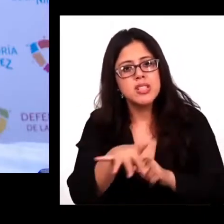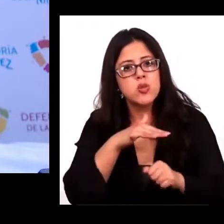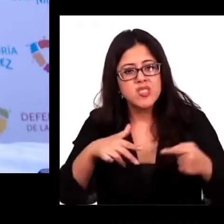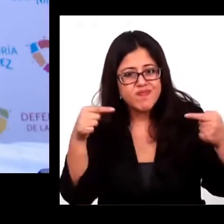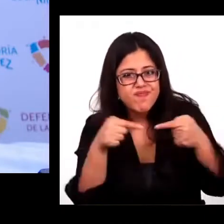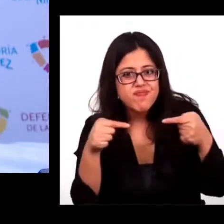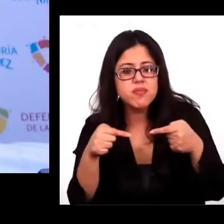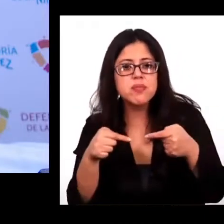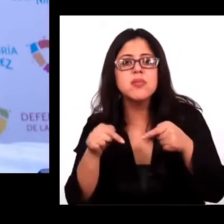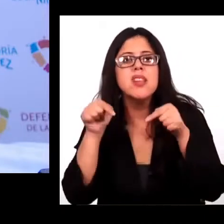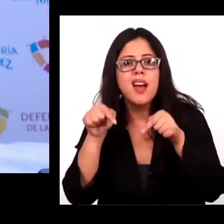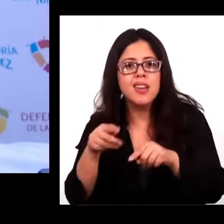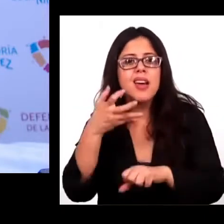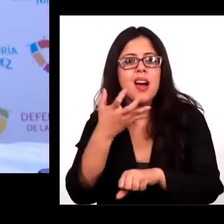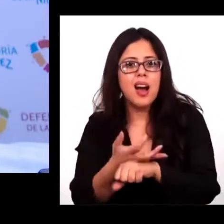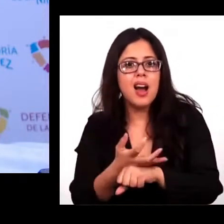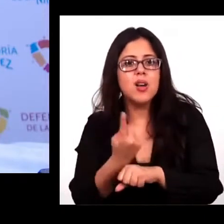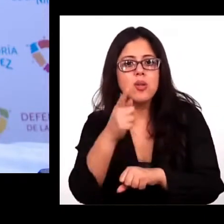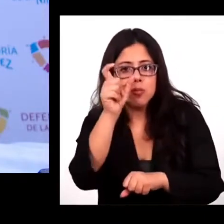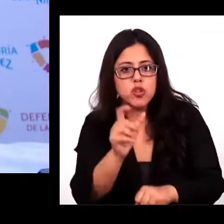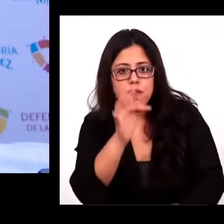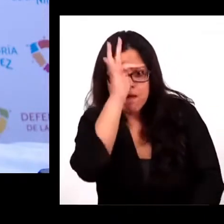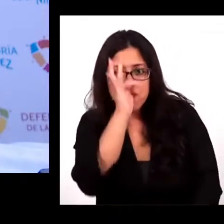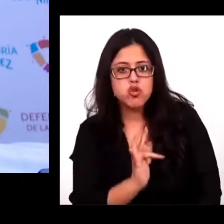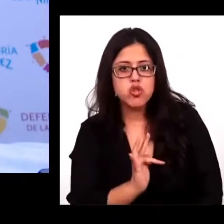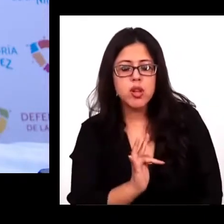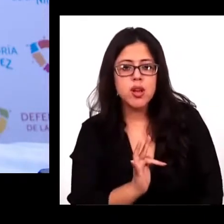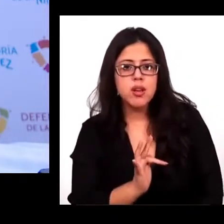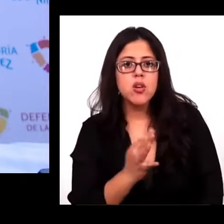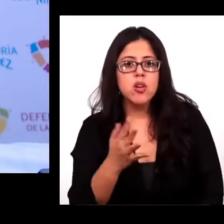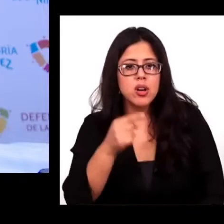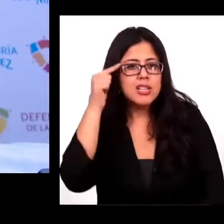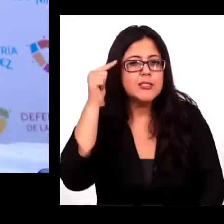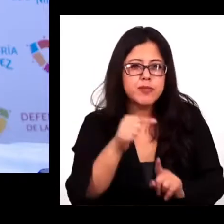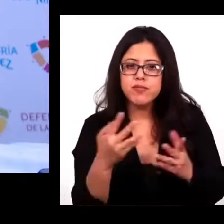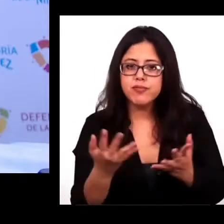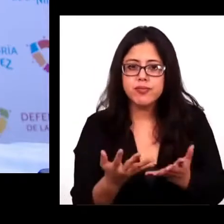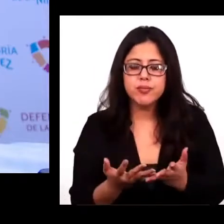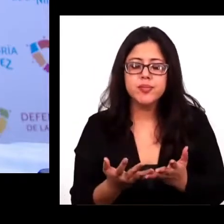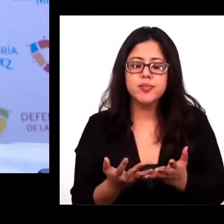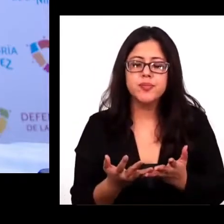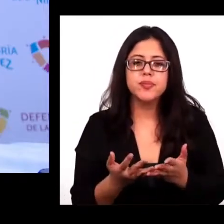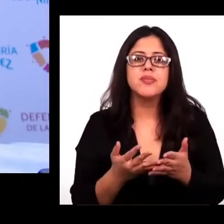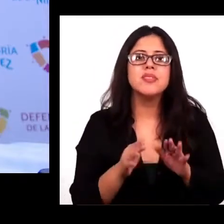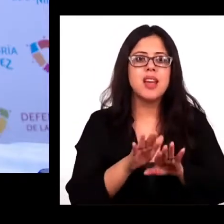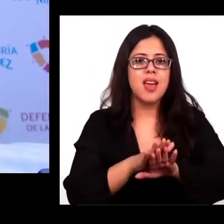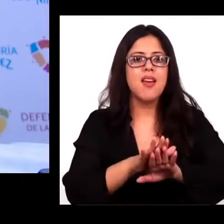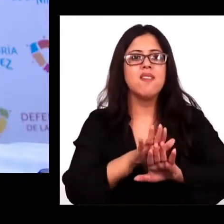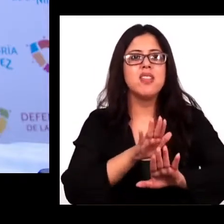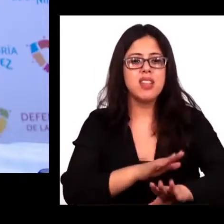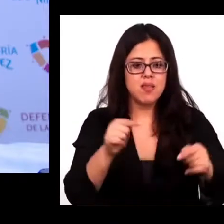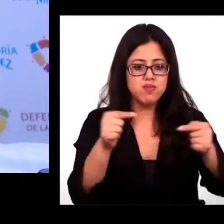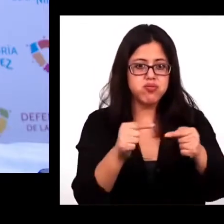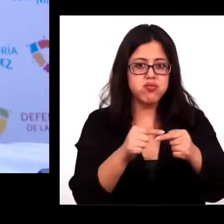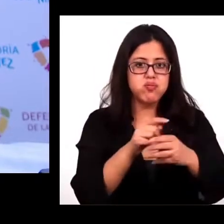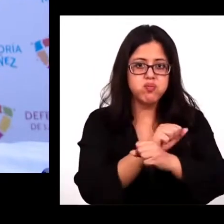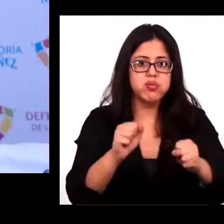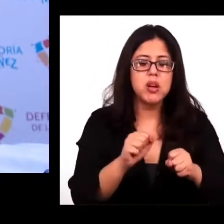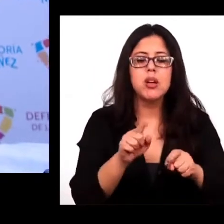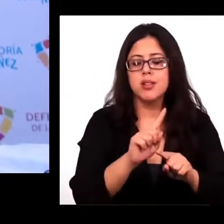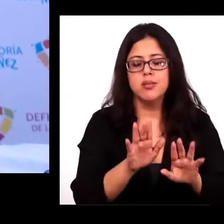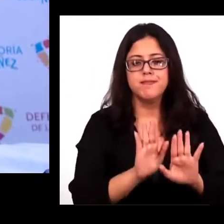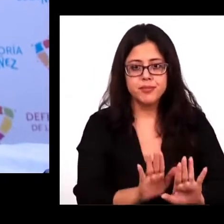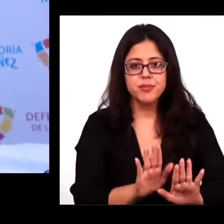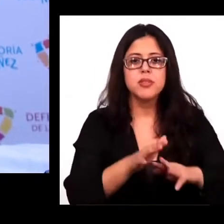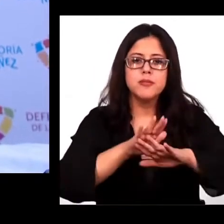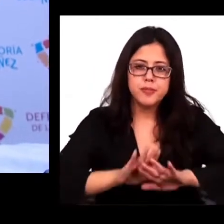conflicto exista un funcionario que esté destinado precisamente a evitar que ese conflicto escale y a lograr que la situación,